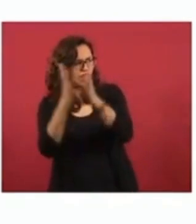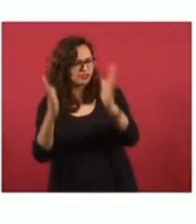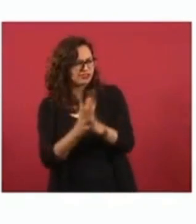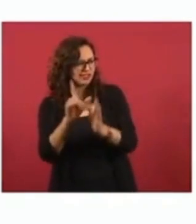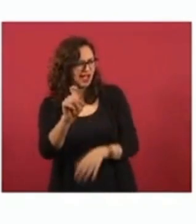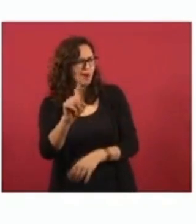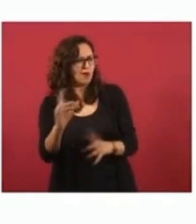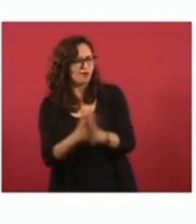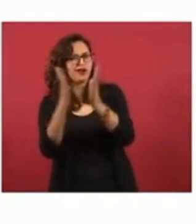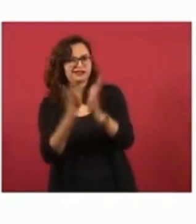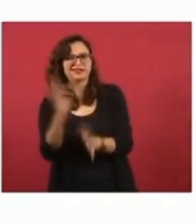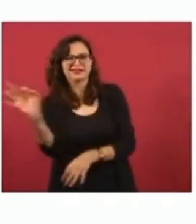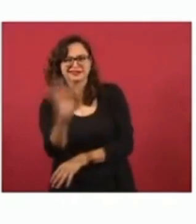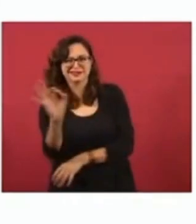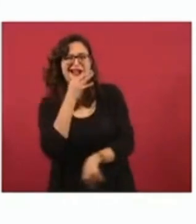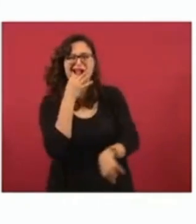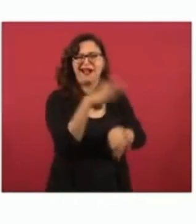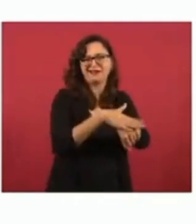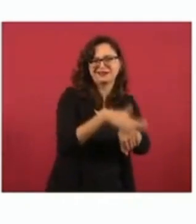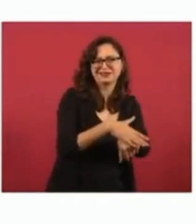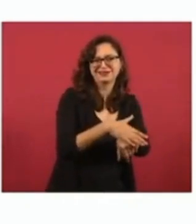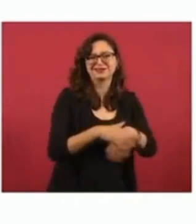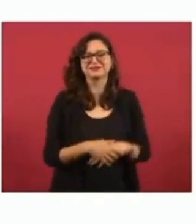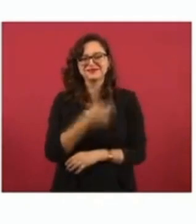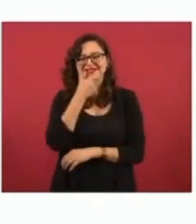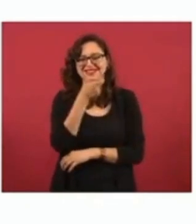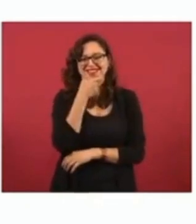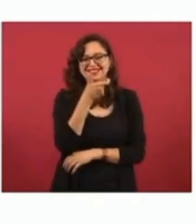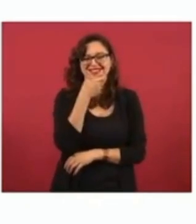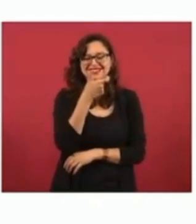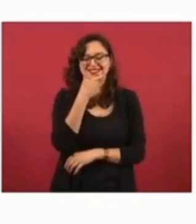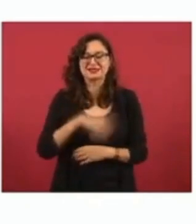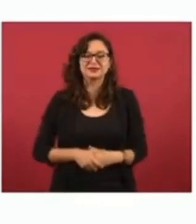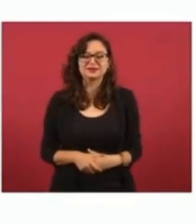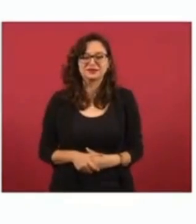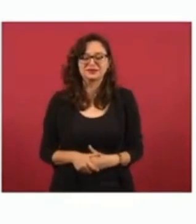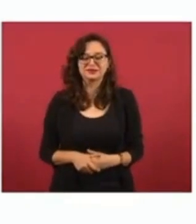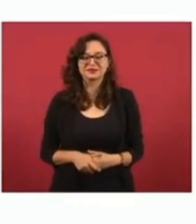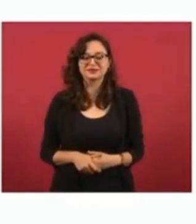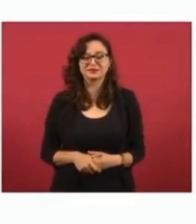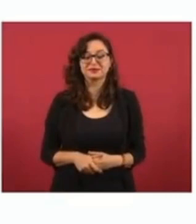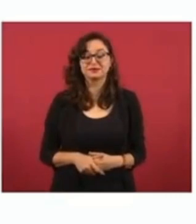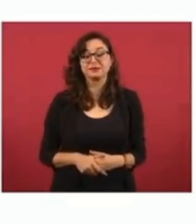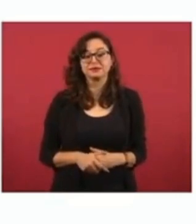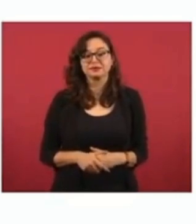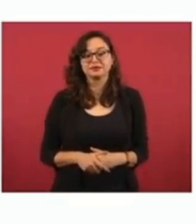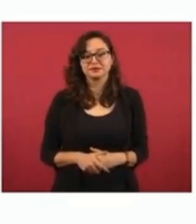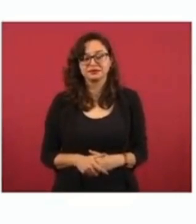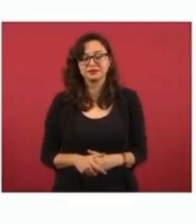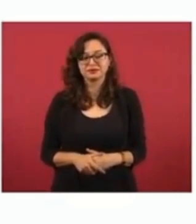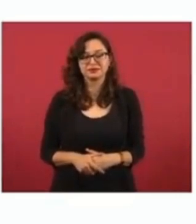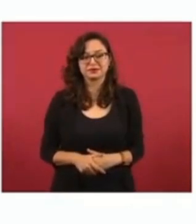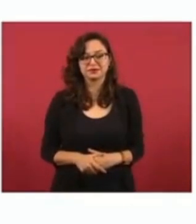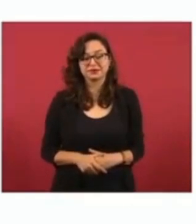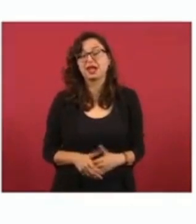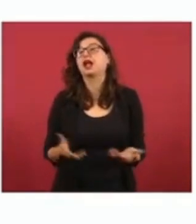ha mandado esta violencia en Guanajuato, en Jalisco, en Chihuahua, en Tijuana, que